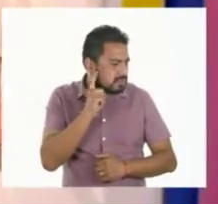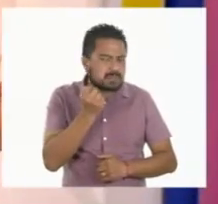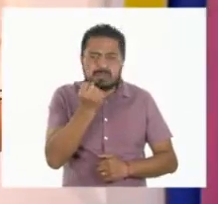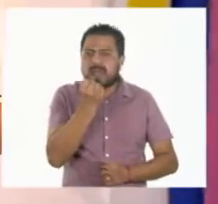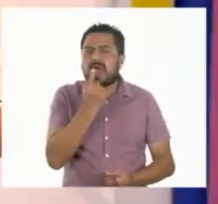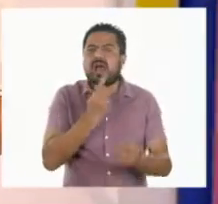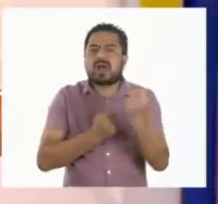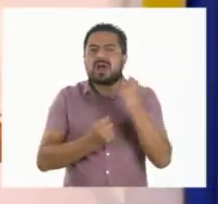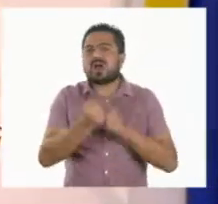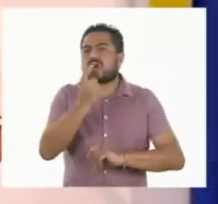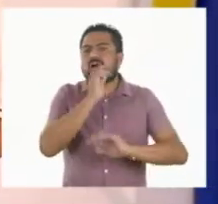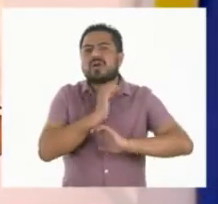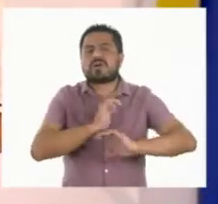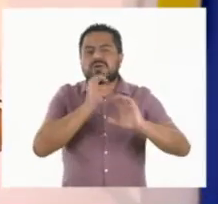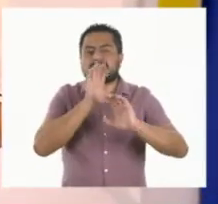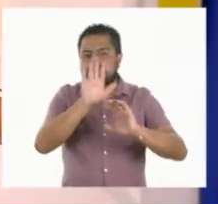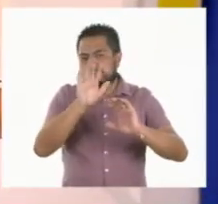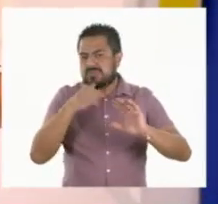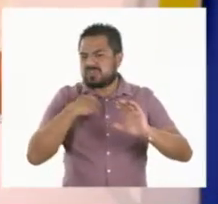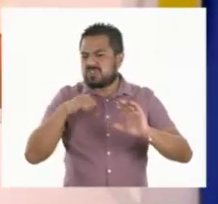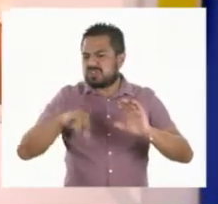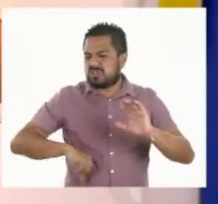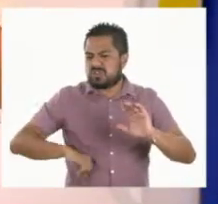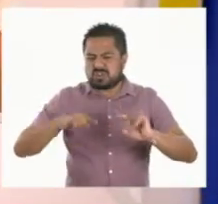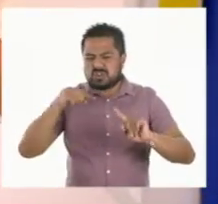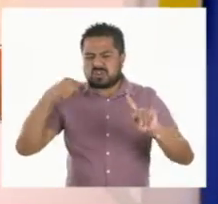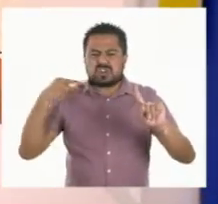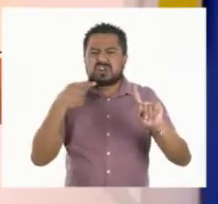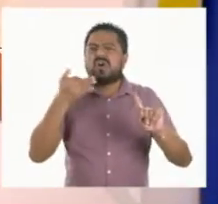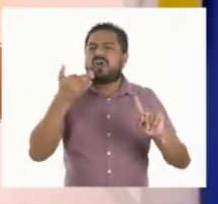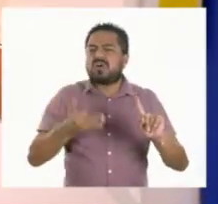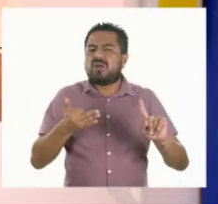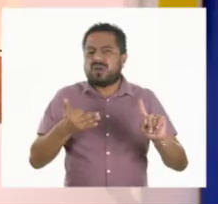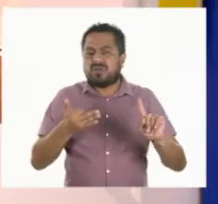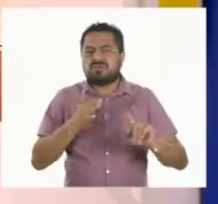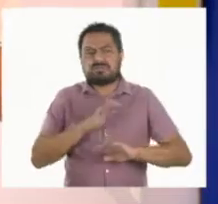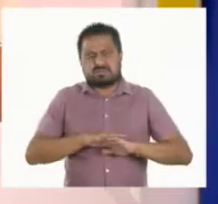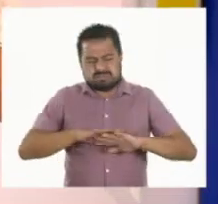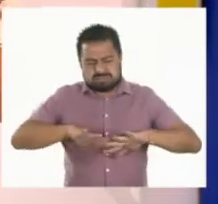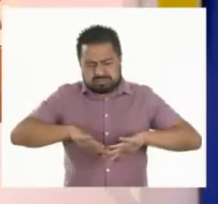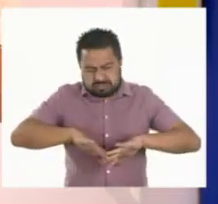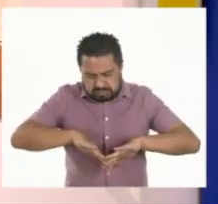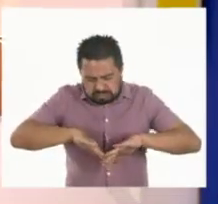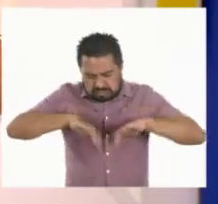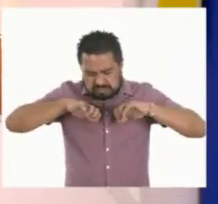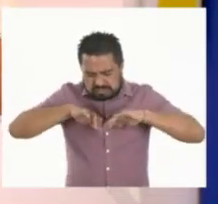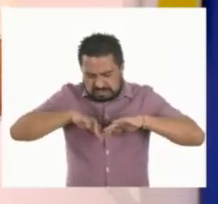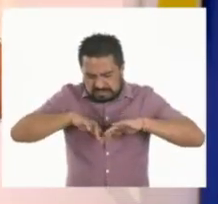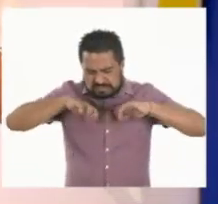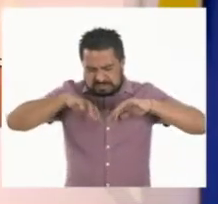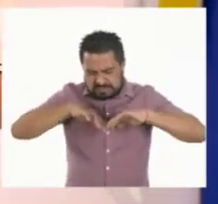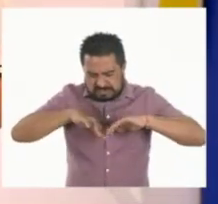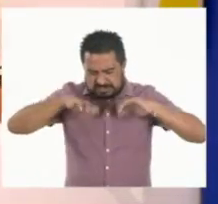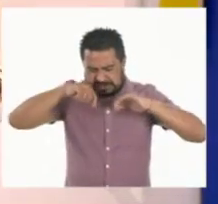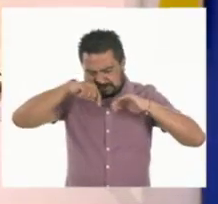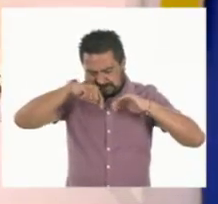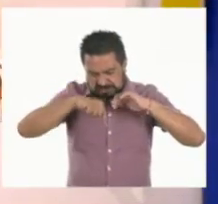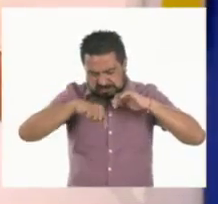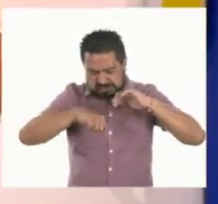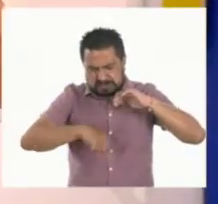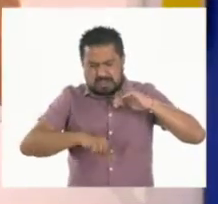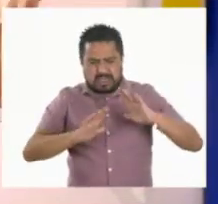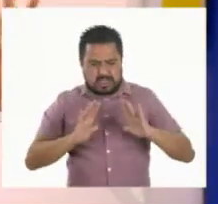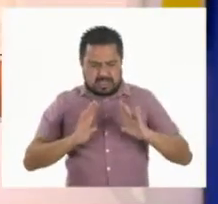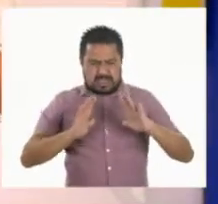canciones, pero lo que hoy nos interesa es tratar de indagar, descubrir dónde nacieron, cuándo